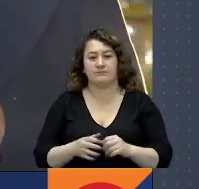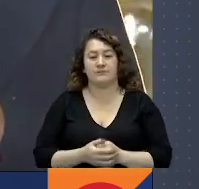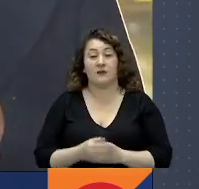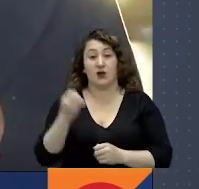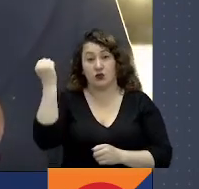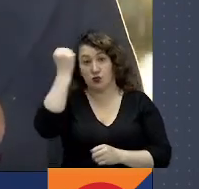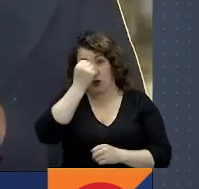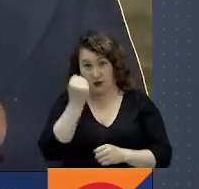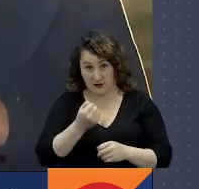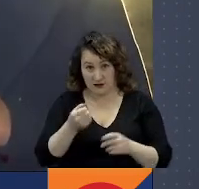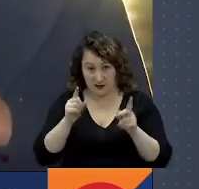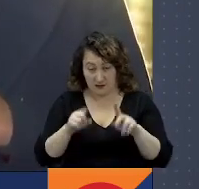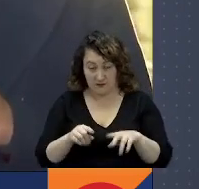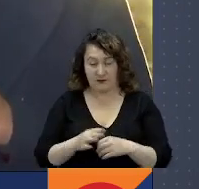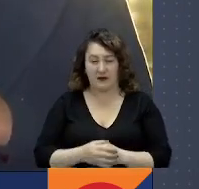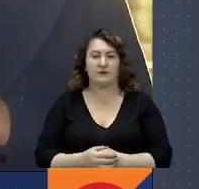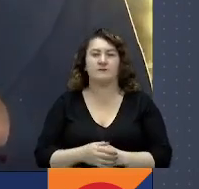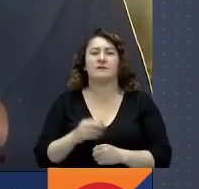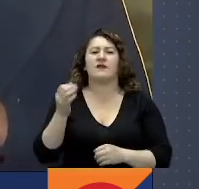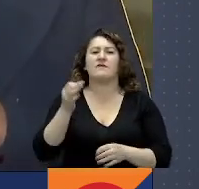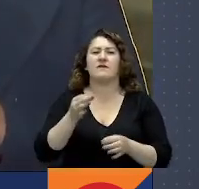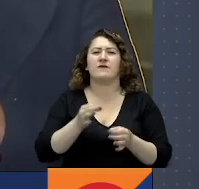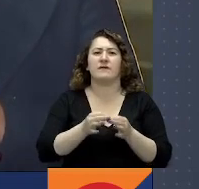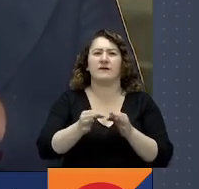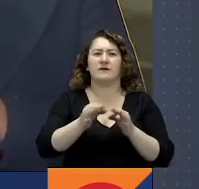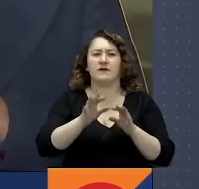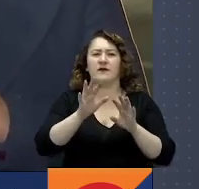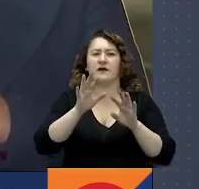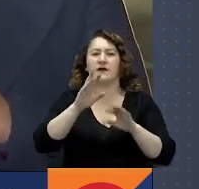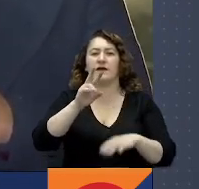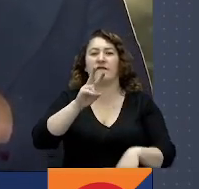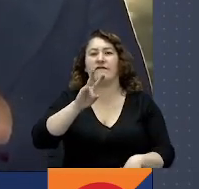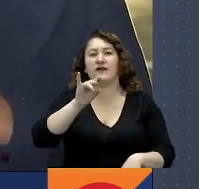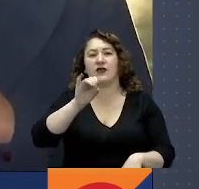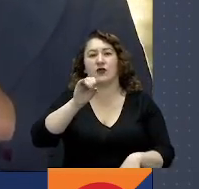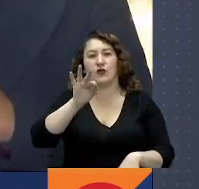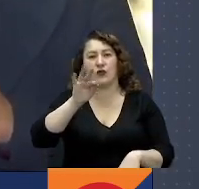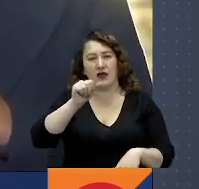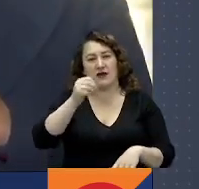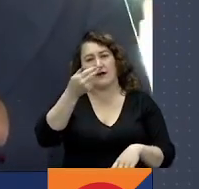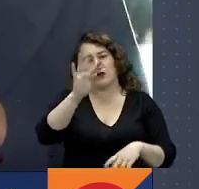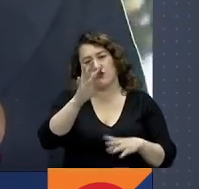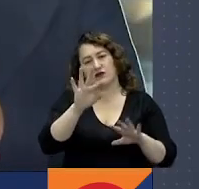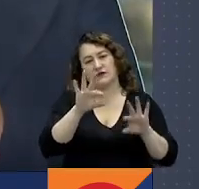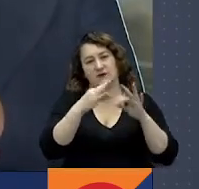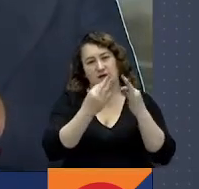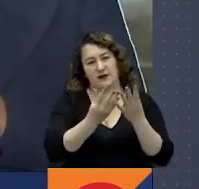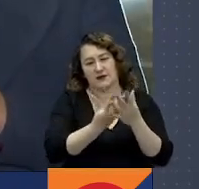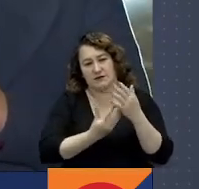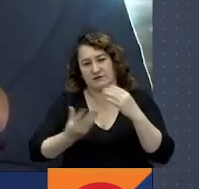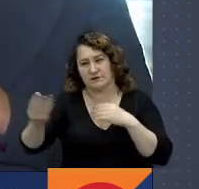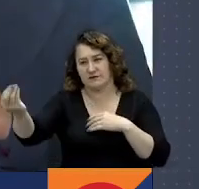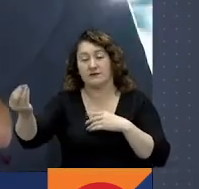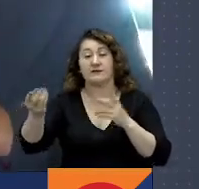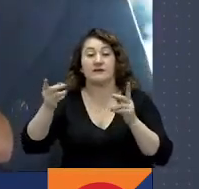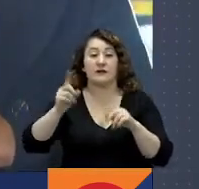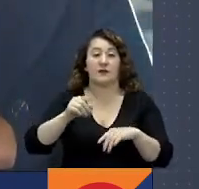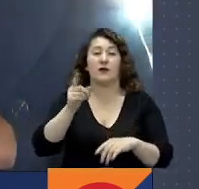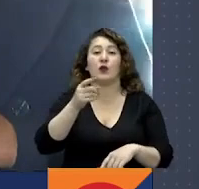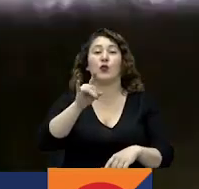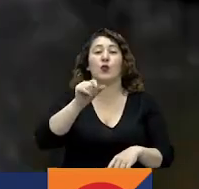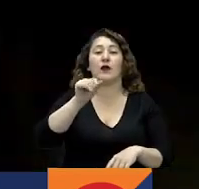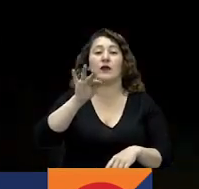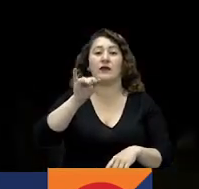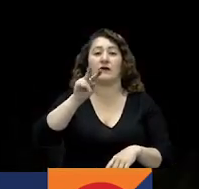familias que tuvieron que ser evacuadas en el municipio de Biotá y en Guatavita, donde las autoridades registraron la primera víctima fatal.